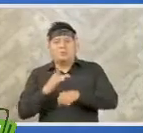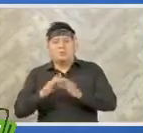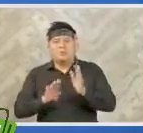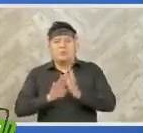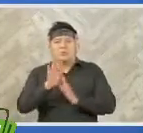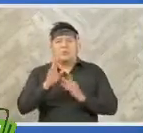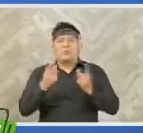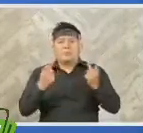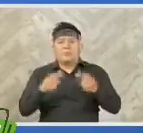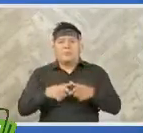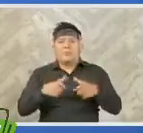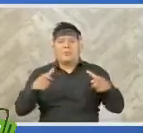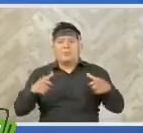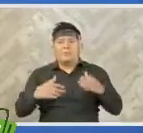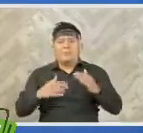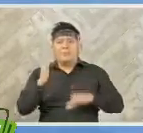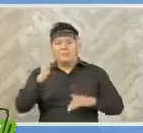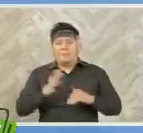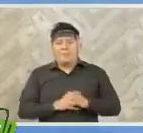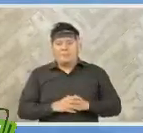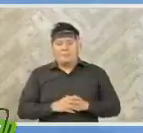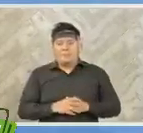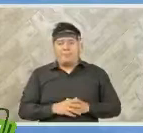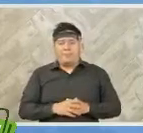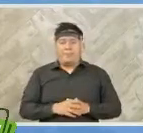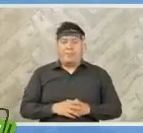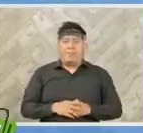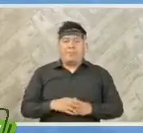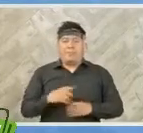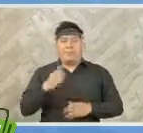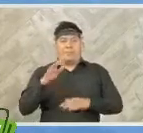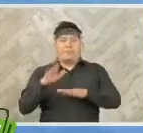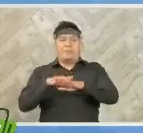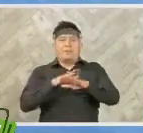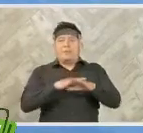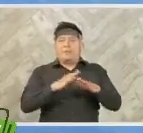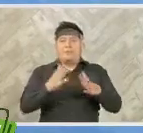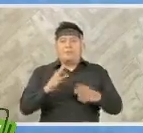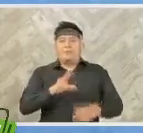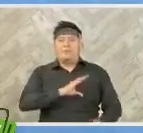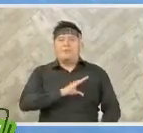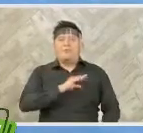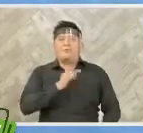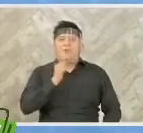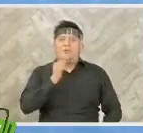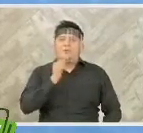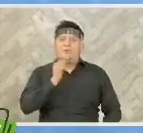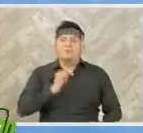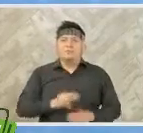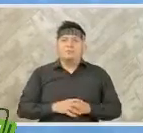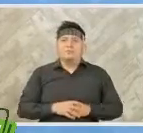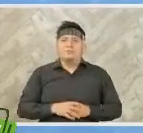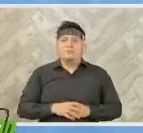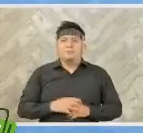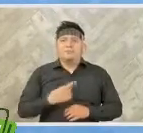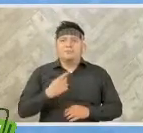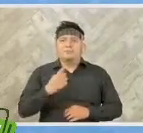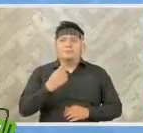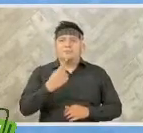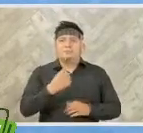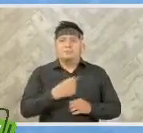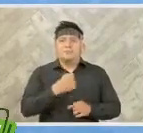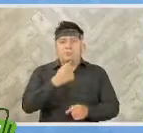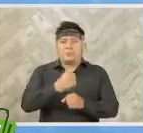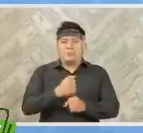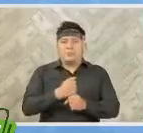de la productividad. No, Viviana, aquí voy a usar una frase que el alcalde siempre de manera colectiva nos